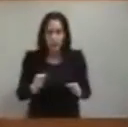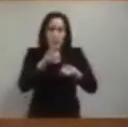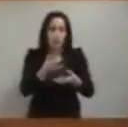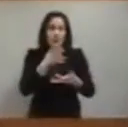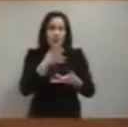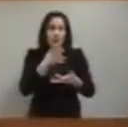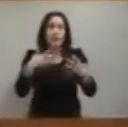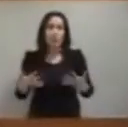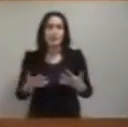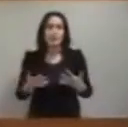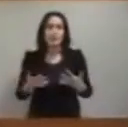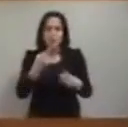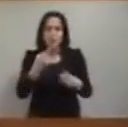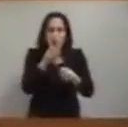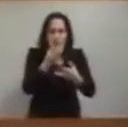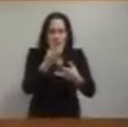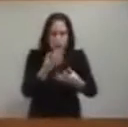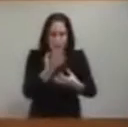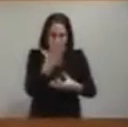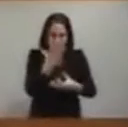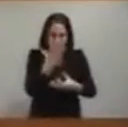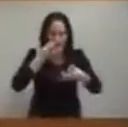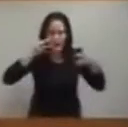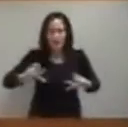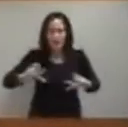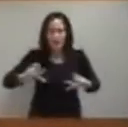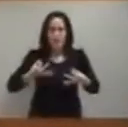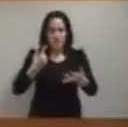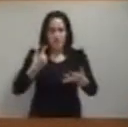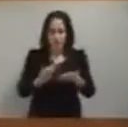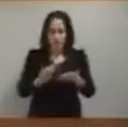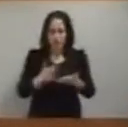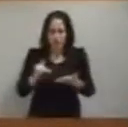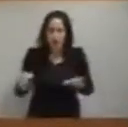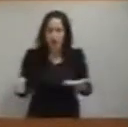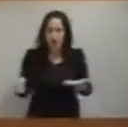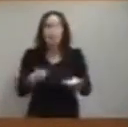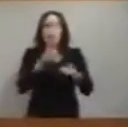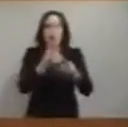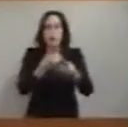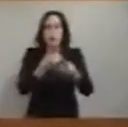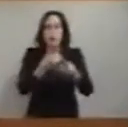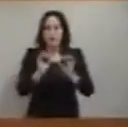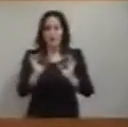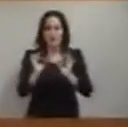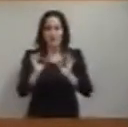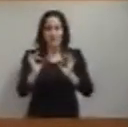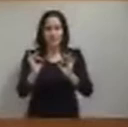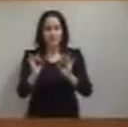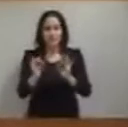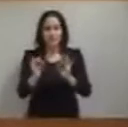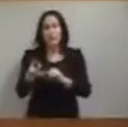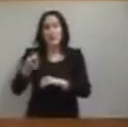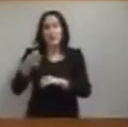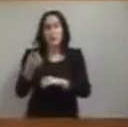digo, ciertos, rigurosos y contrastables y contrastados, son estos. Es un